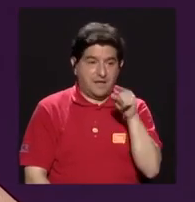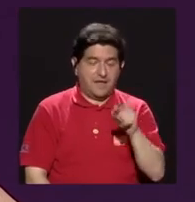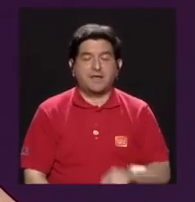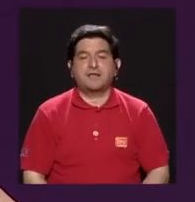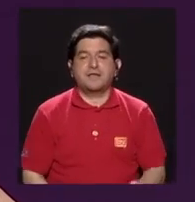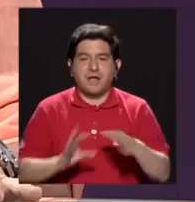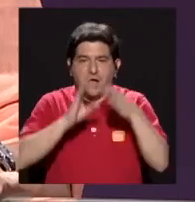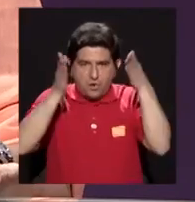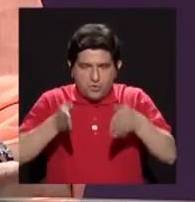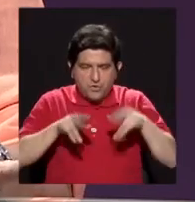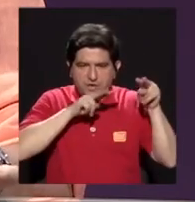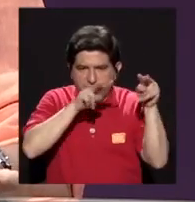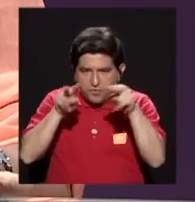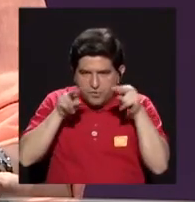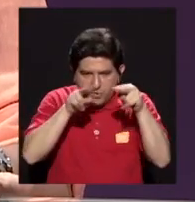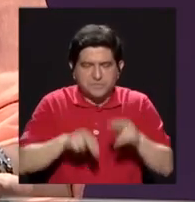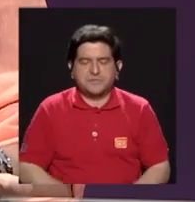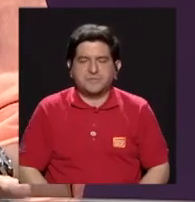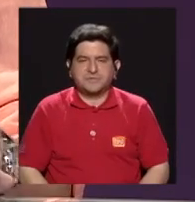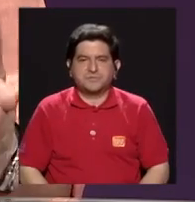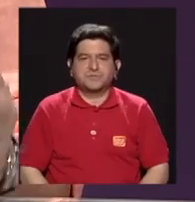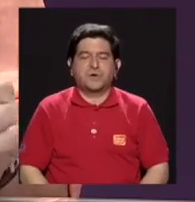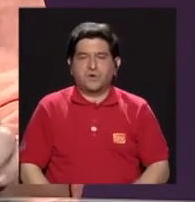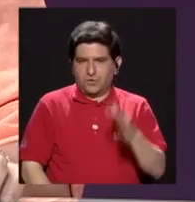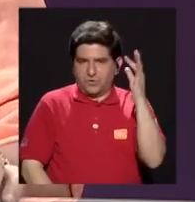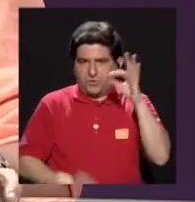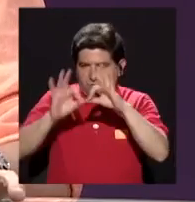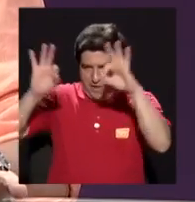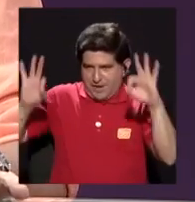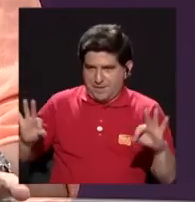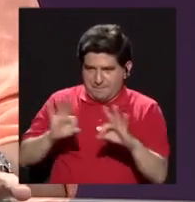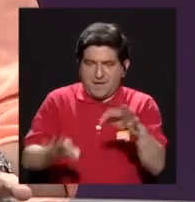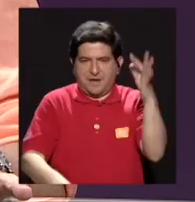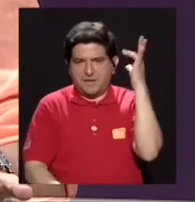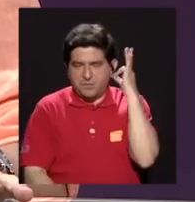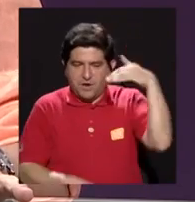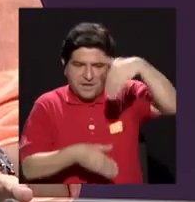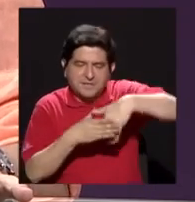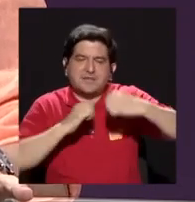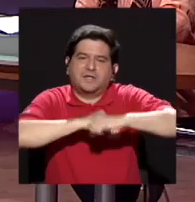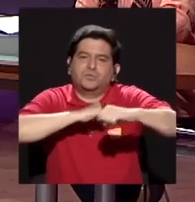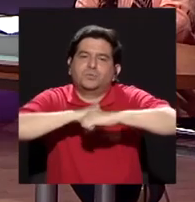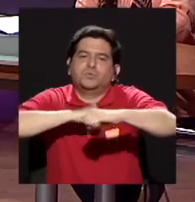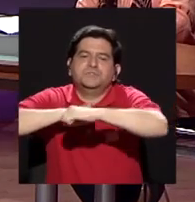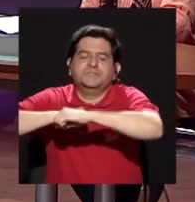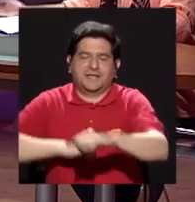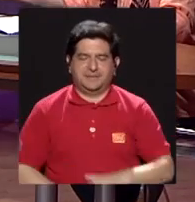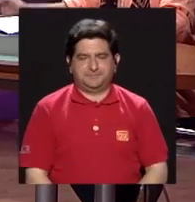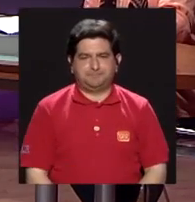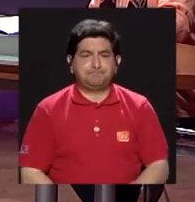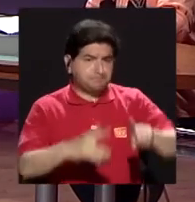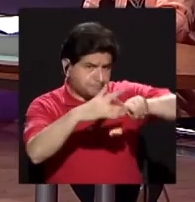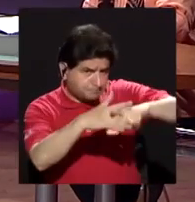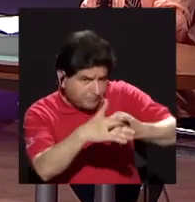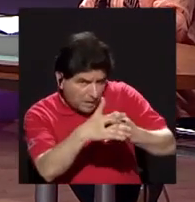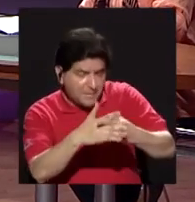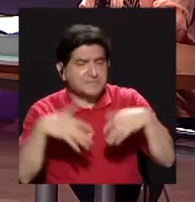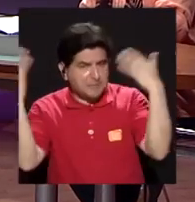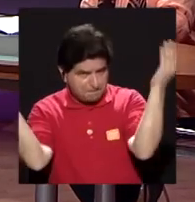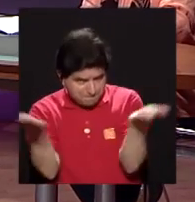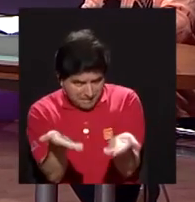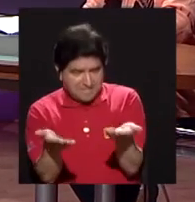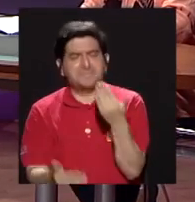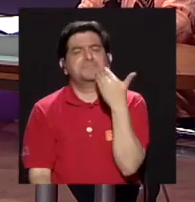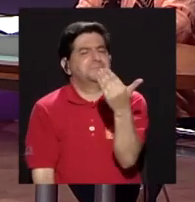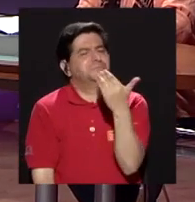observatorio de las mujeres y de la imagen de las mujeres en la publicidad para empezar entonces bienvenidas